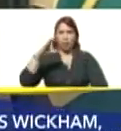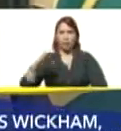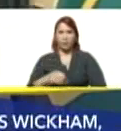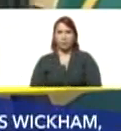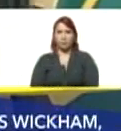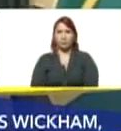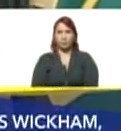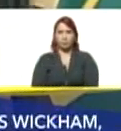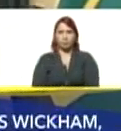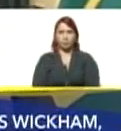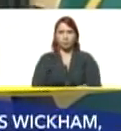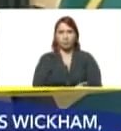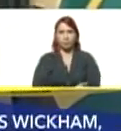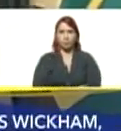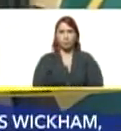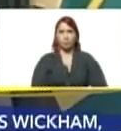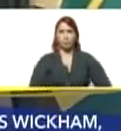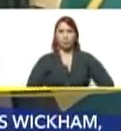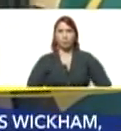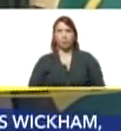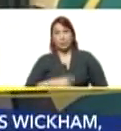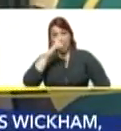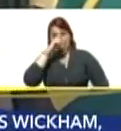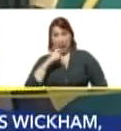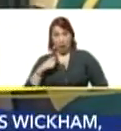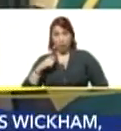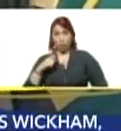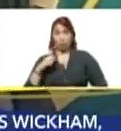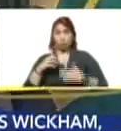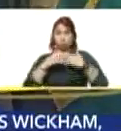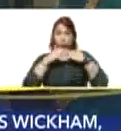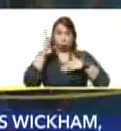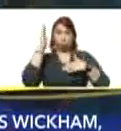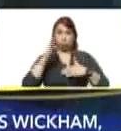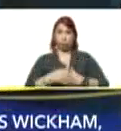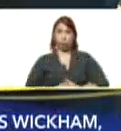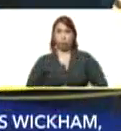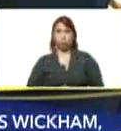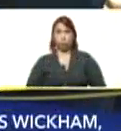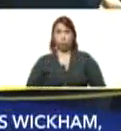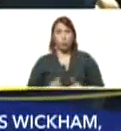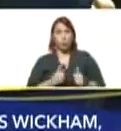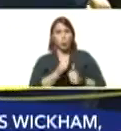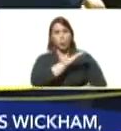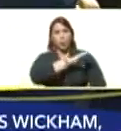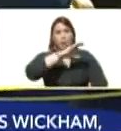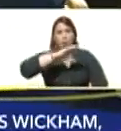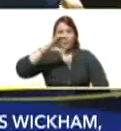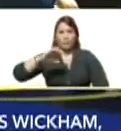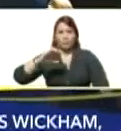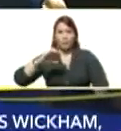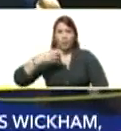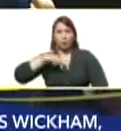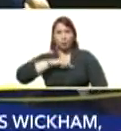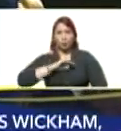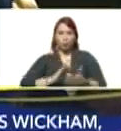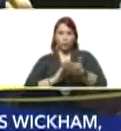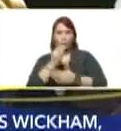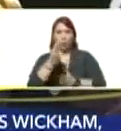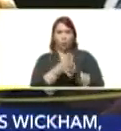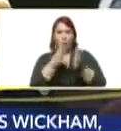Y en los años que han pasado, como usted lo dice, con el Caribe hemos fundado